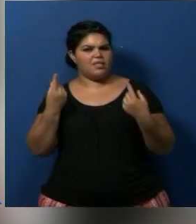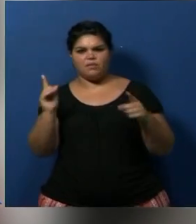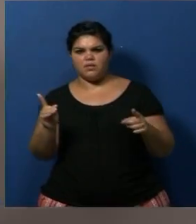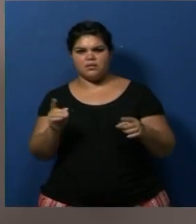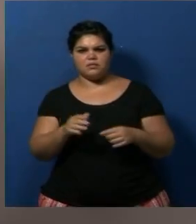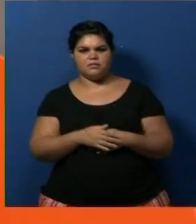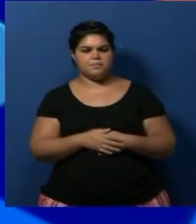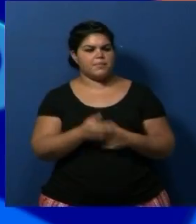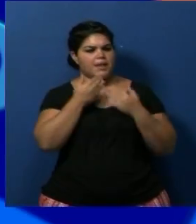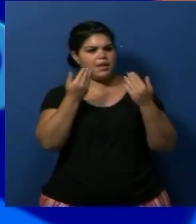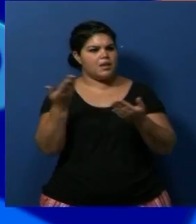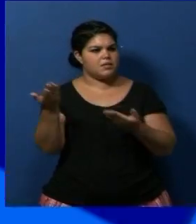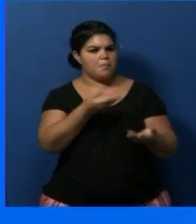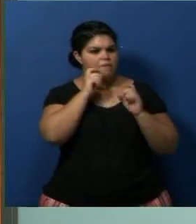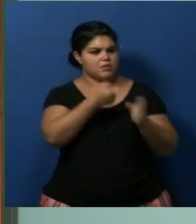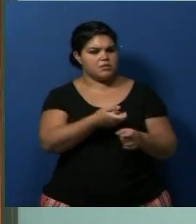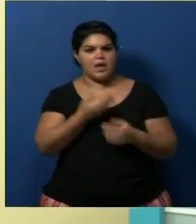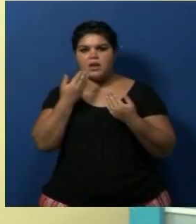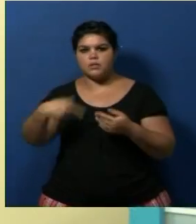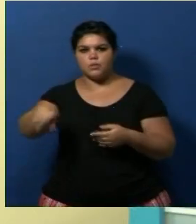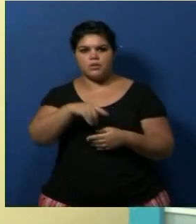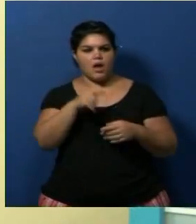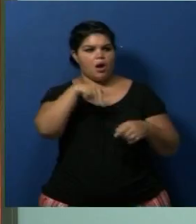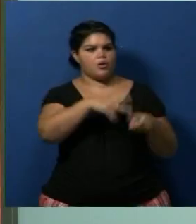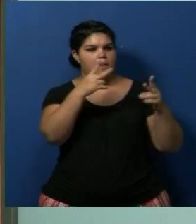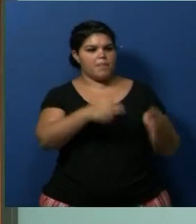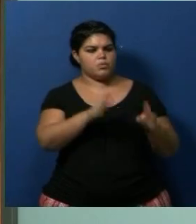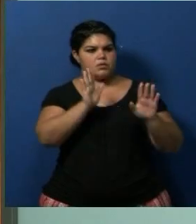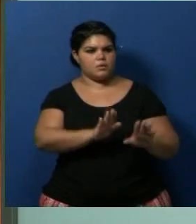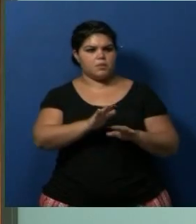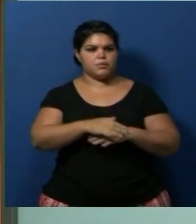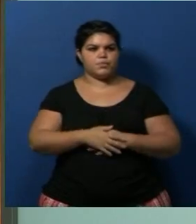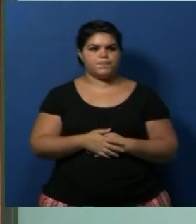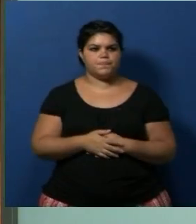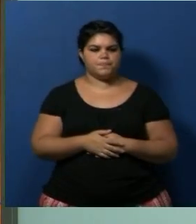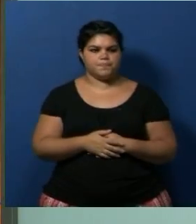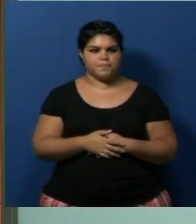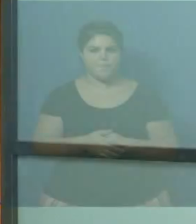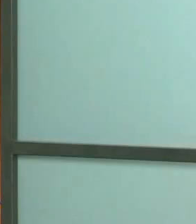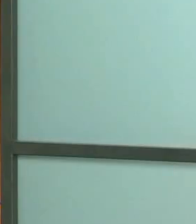agradecemos mucho la visita. Muchas gracias a ustedes. Por favor. Hacemos pausa, ya venimos con mucho más.